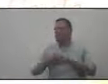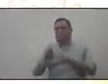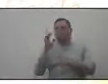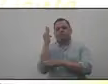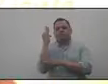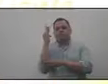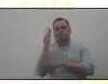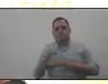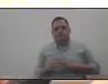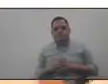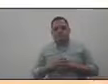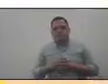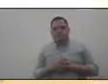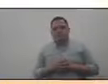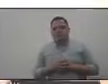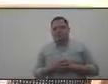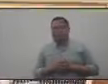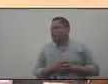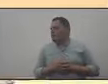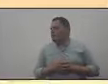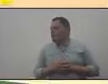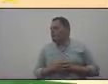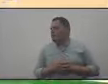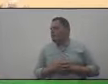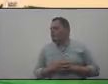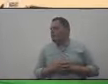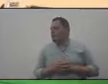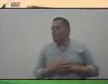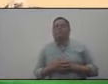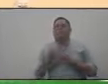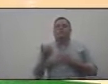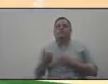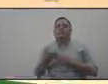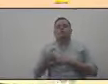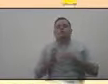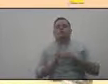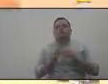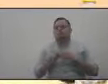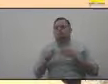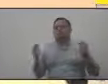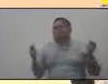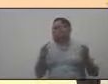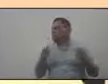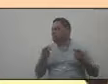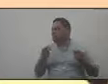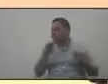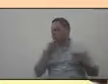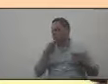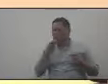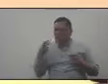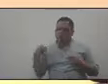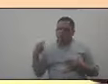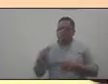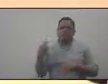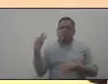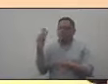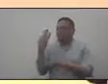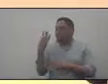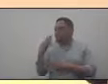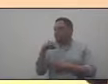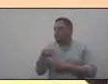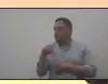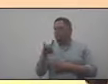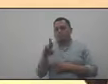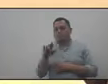testimonio. A todas las personas que siguen esta transmisión, qué bueno contar con estos testimonios, doctora Nuria,